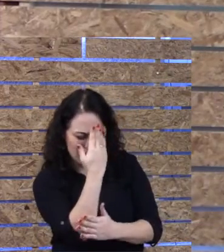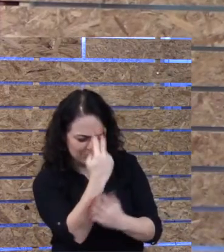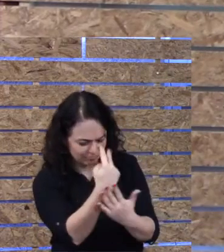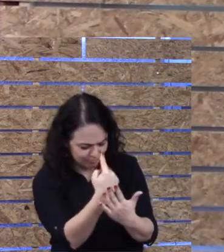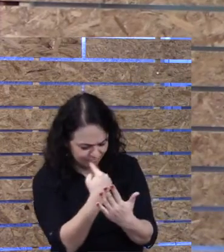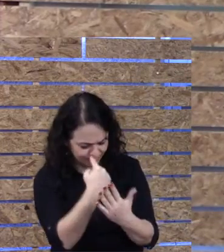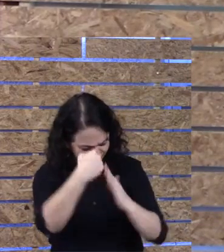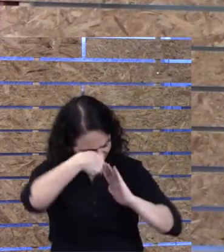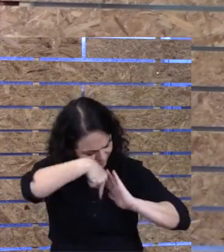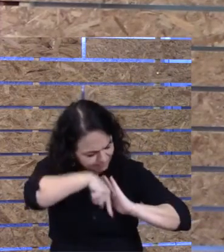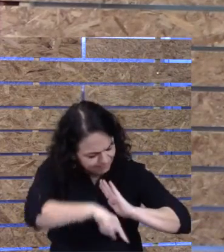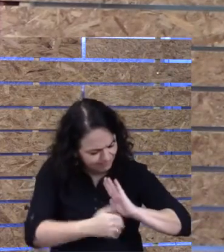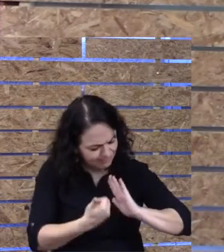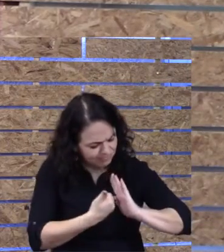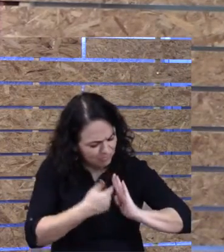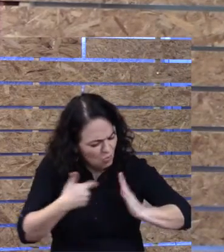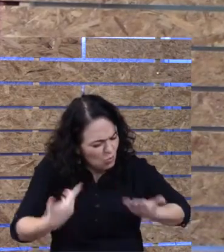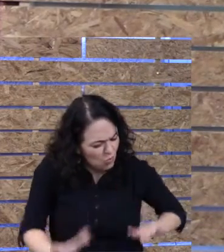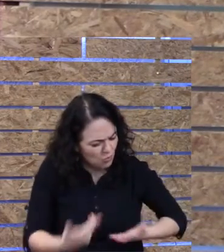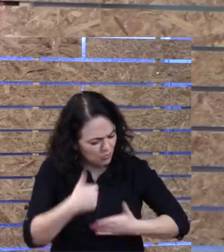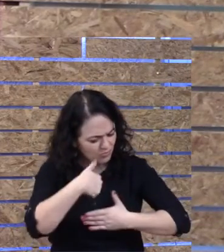es vital.